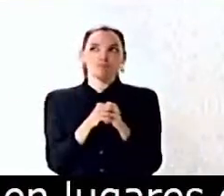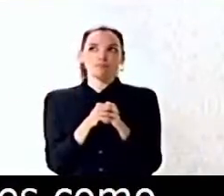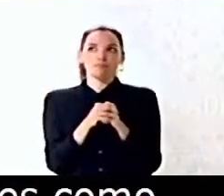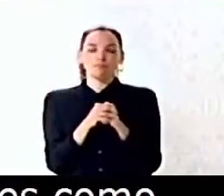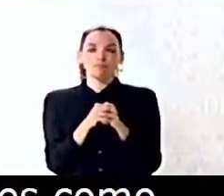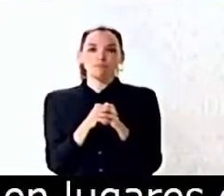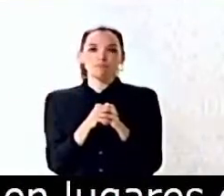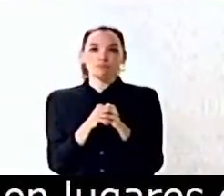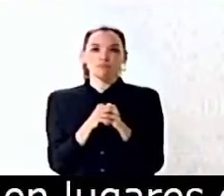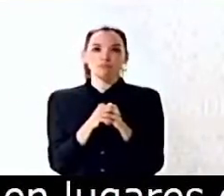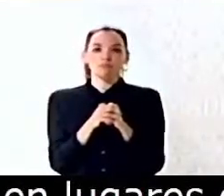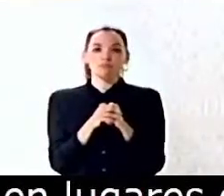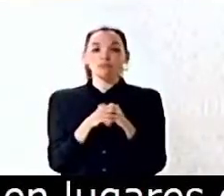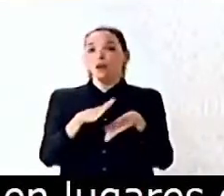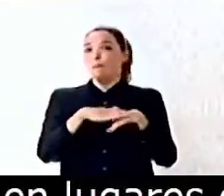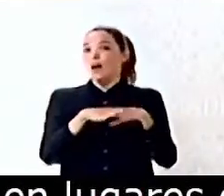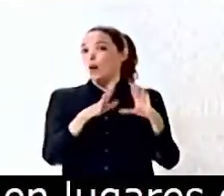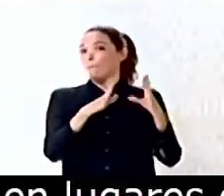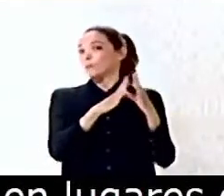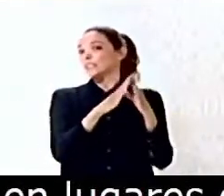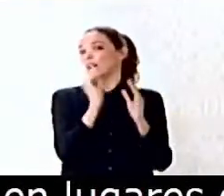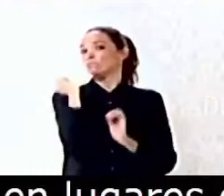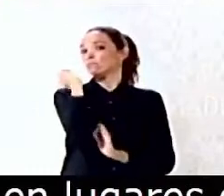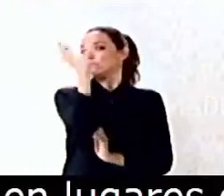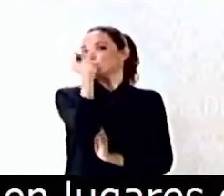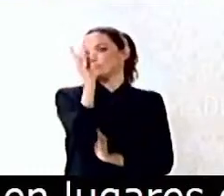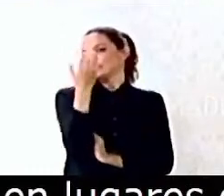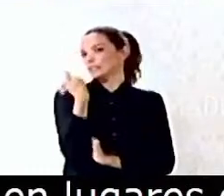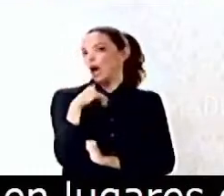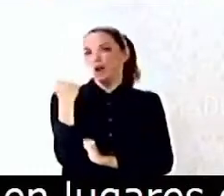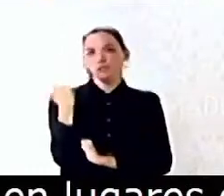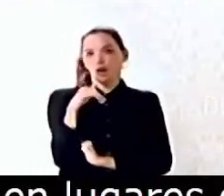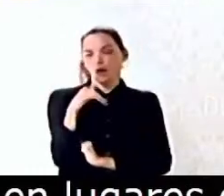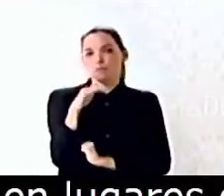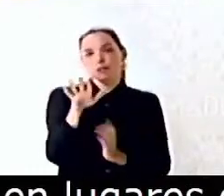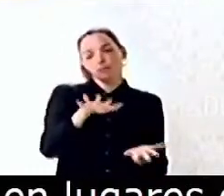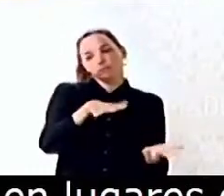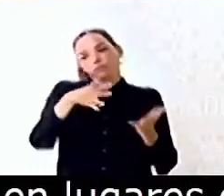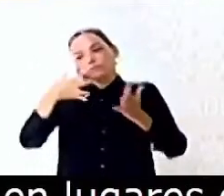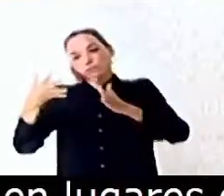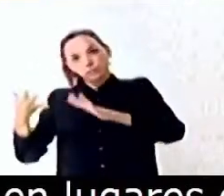no para el culto, que ya estaba ampliado, como saben ustedes, sino que